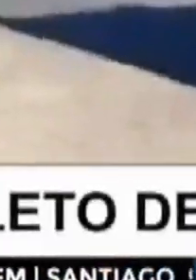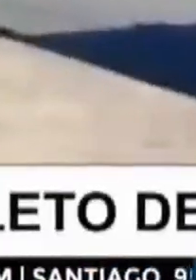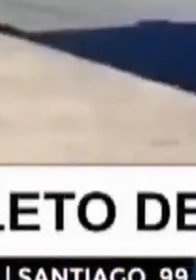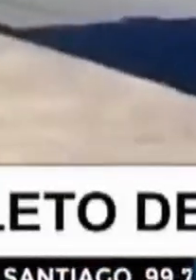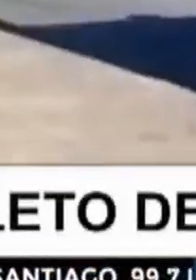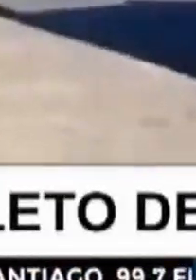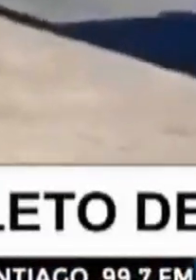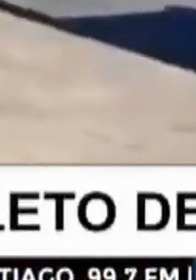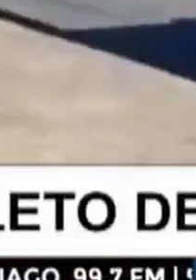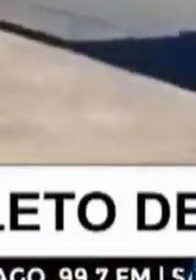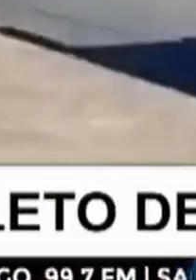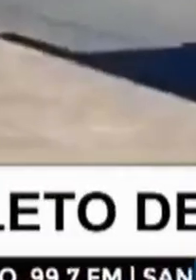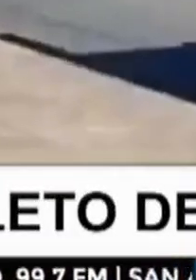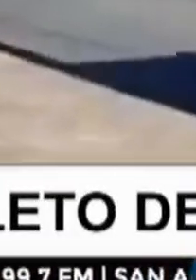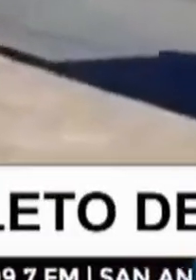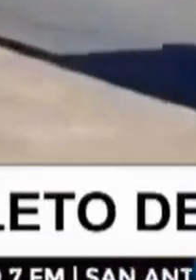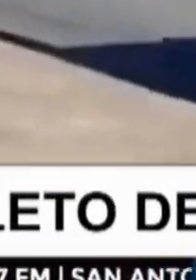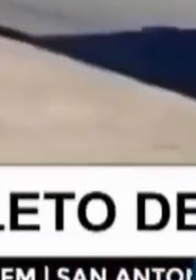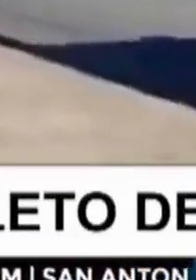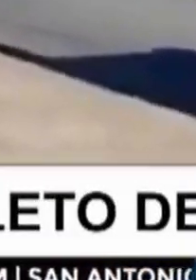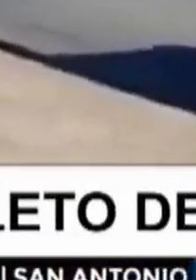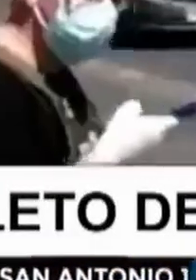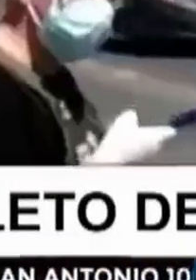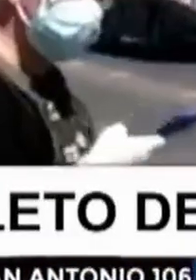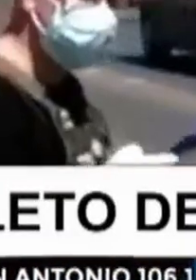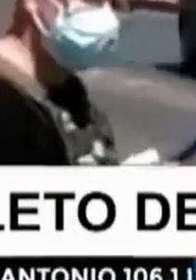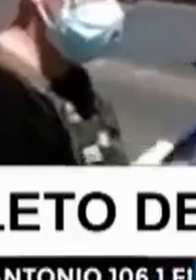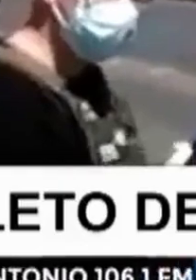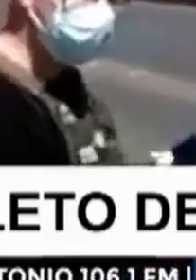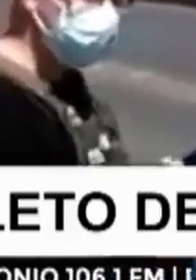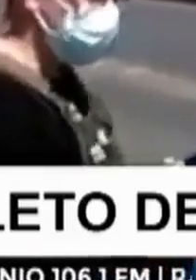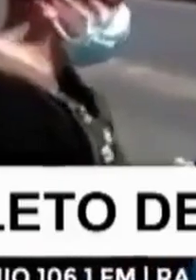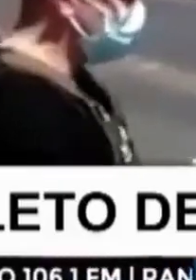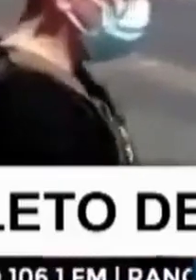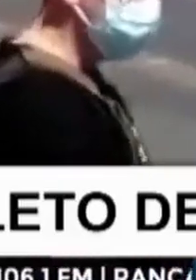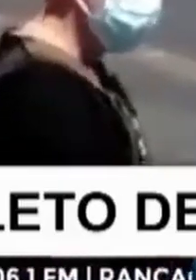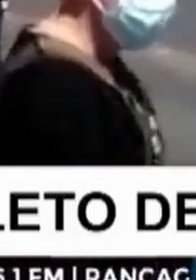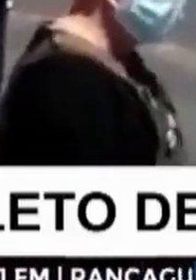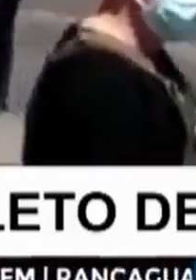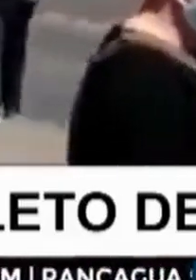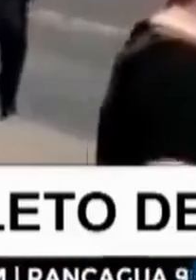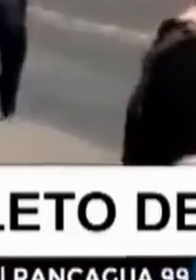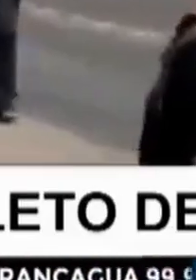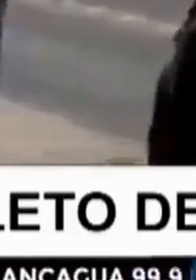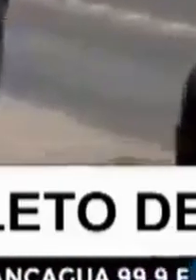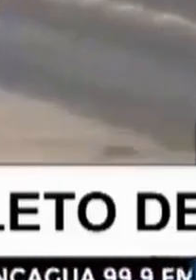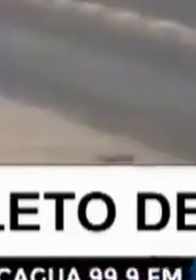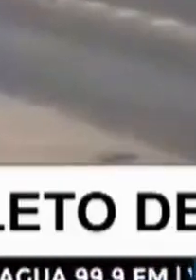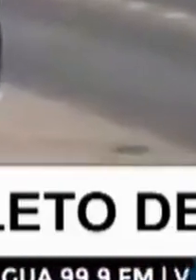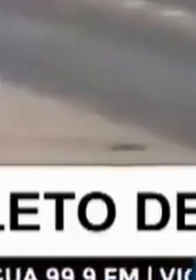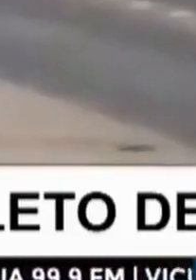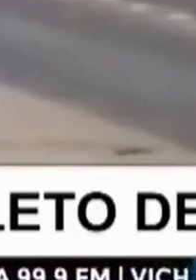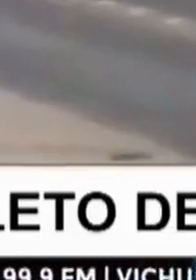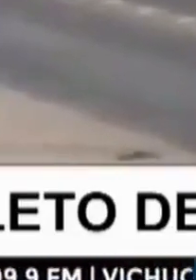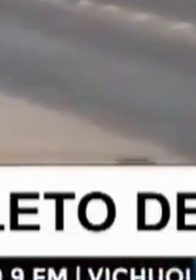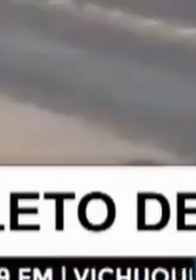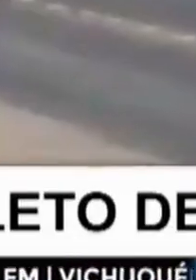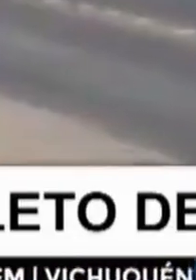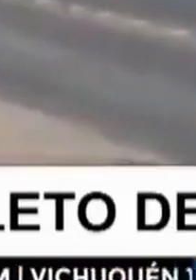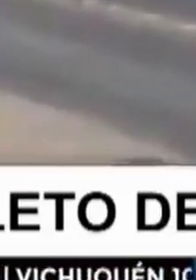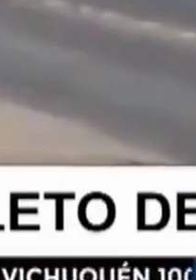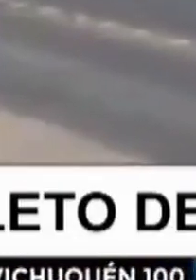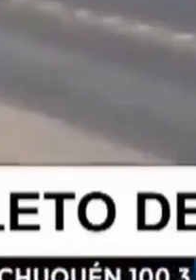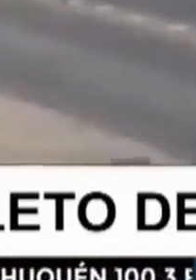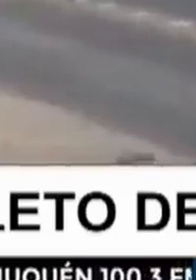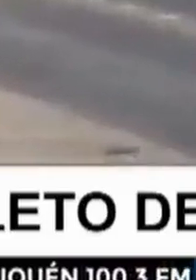al exterior y desde un vehículo llegan cuatro personas y comienzan a realizar una cantidad indeterminada de disparos hacia el domicilio donde ellos se